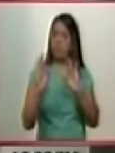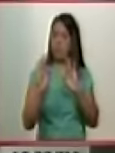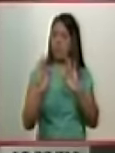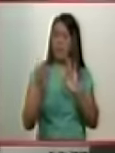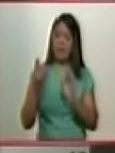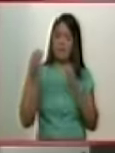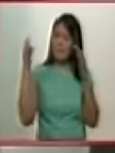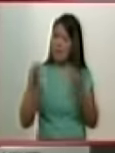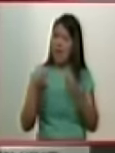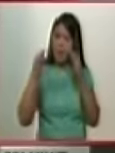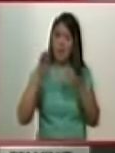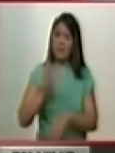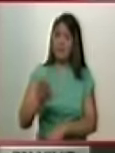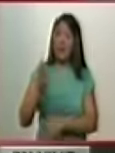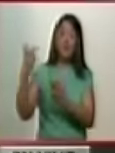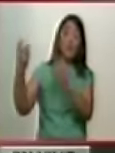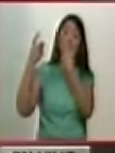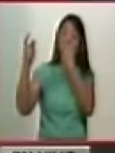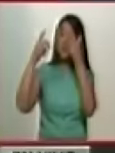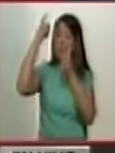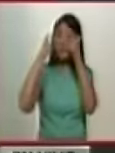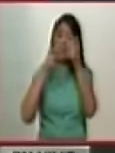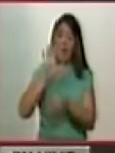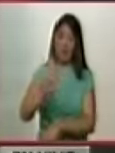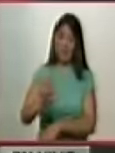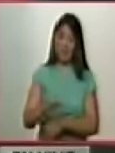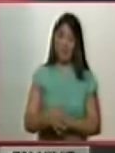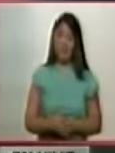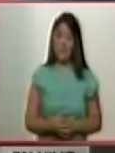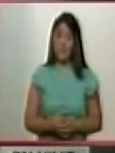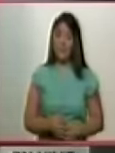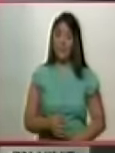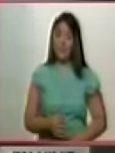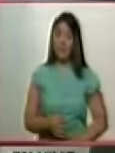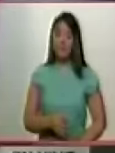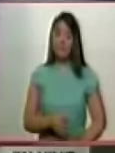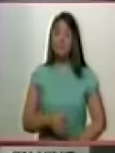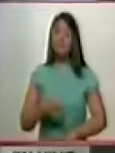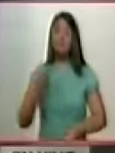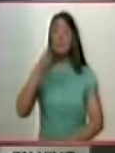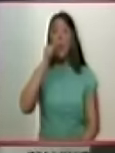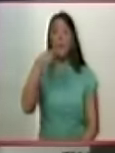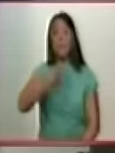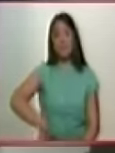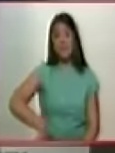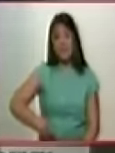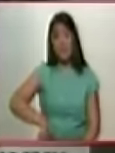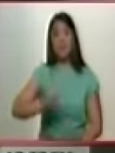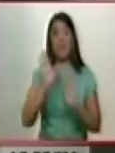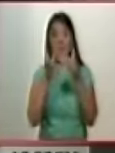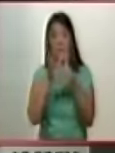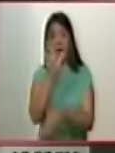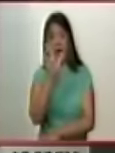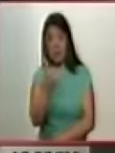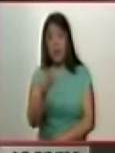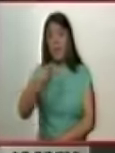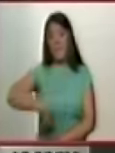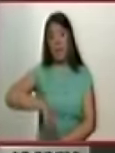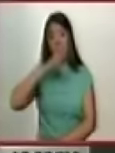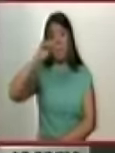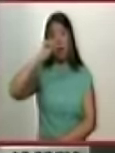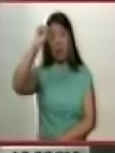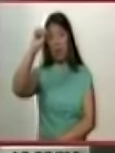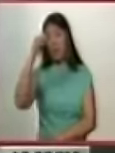que nos enseñó el propio comandante Chávez. En nombre del presidente del partido, el presidente Nicolás Maduro, con